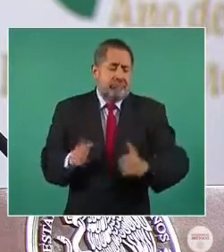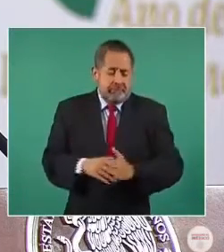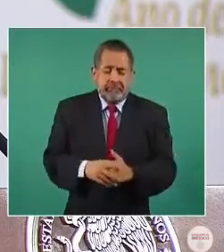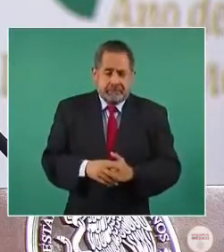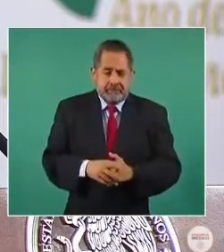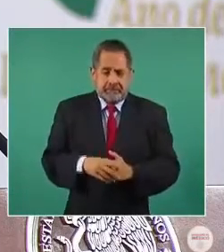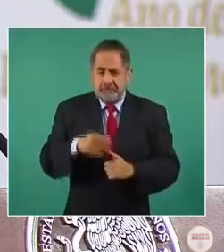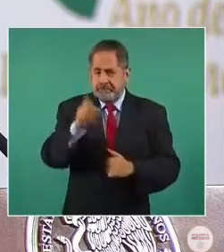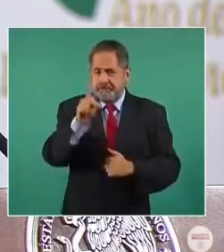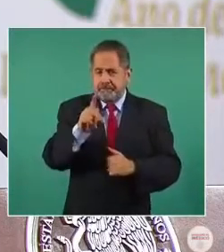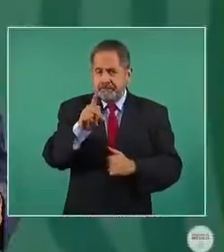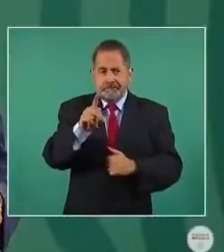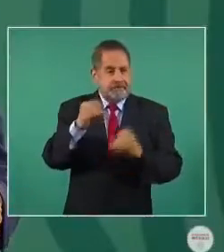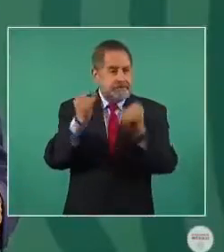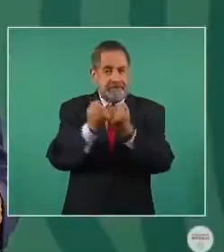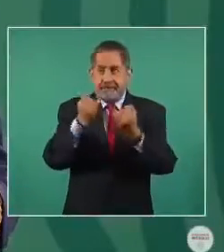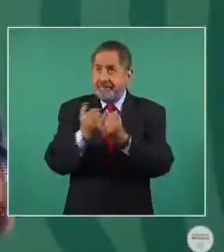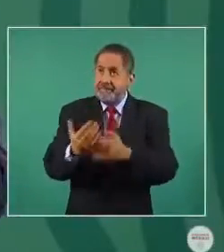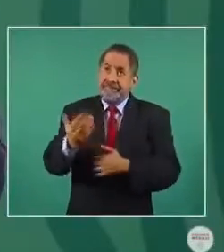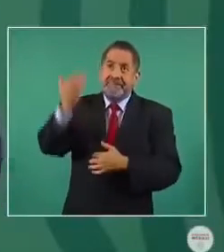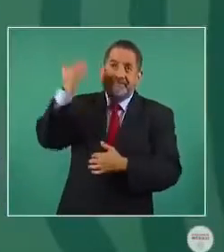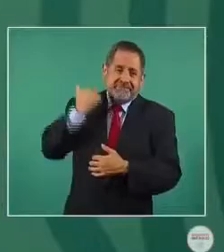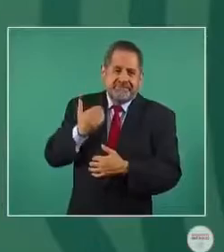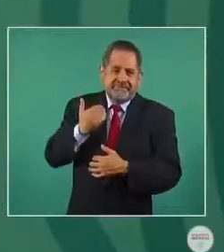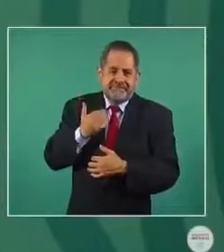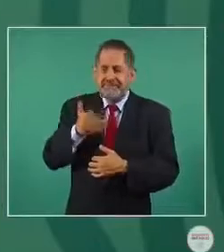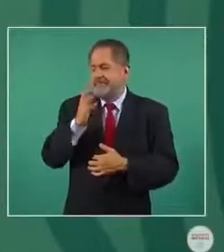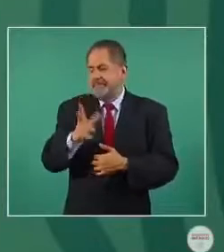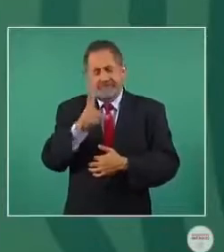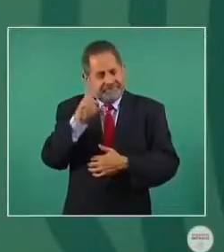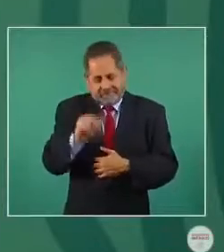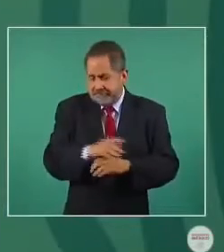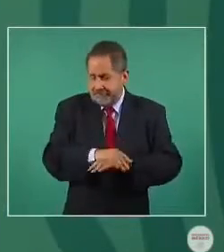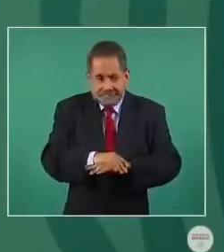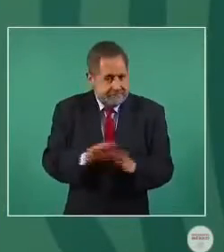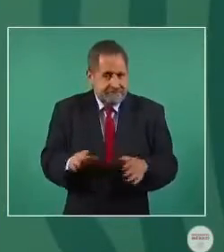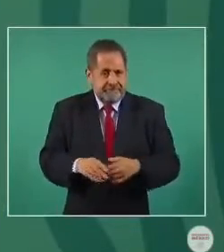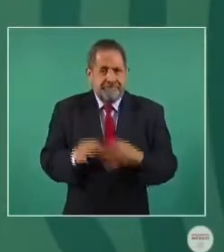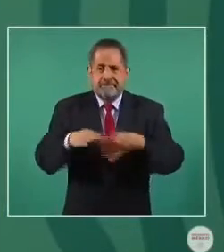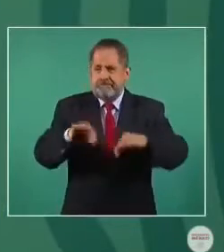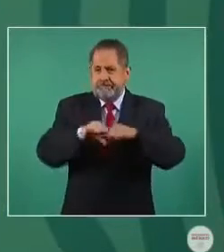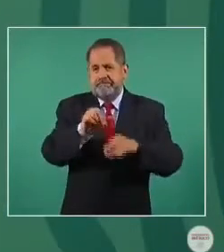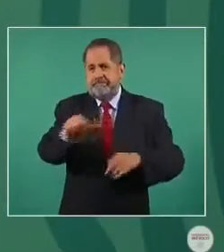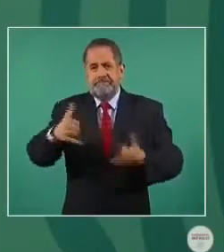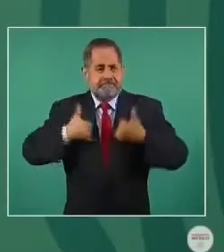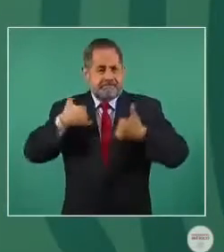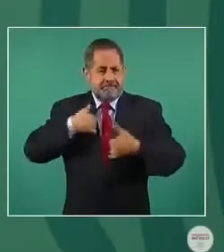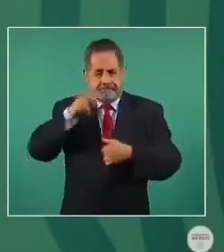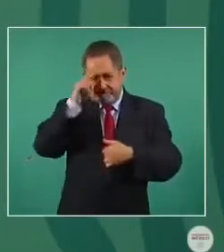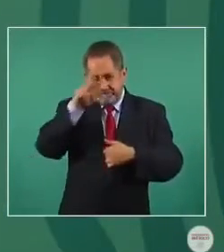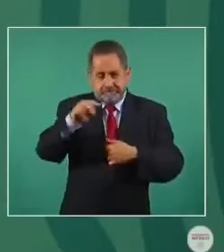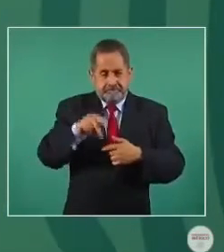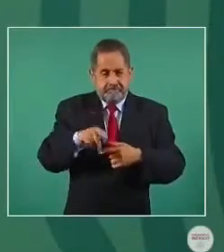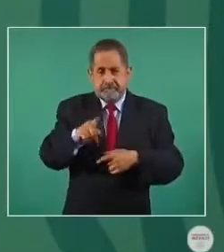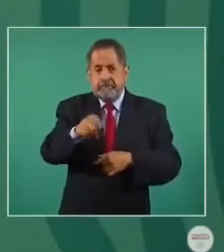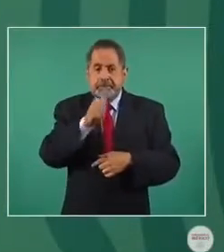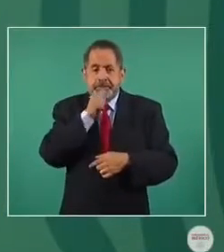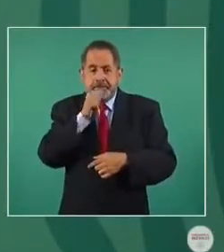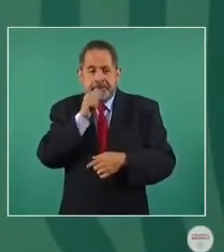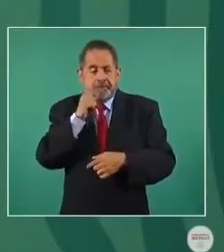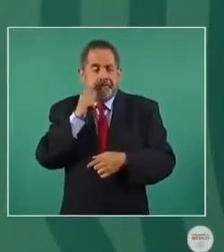Pero ya no es el tiempo de antes. Es importante, sobre todo por los jóvenes, que no les tocó